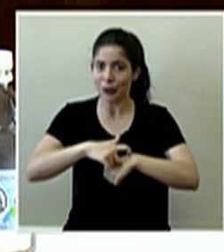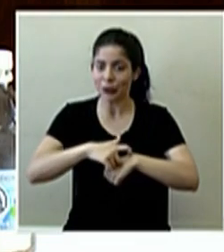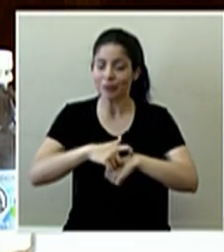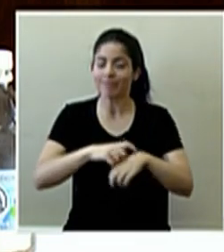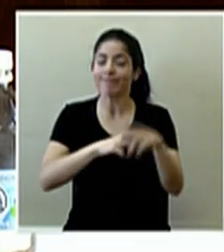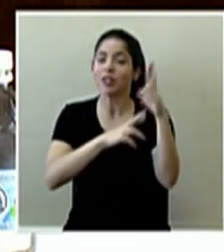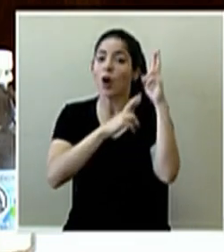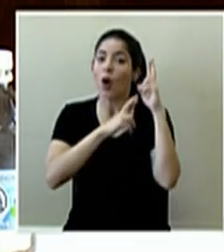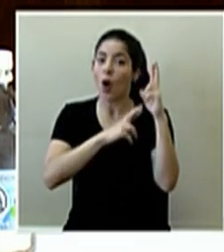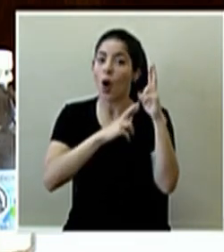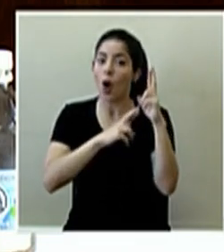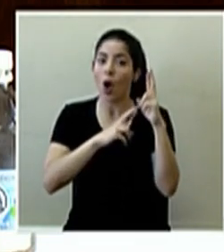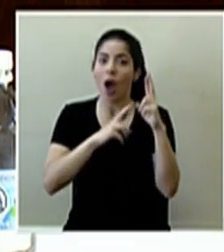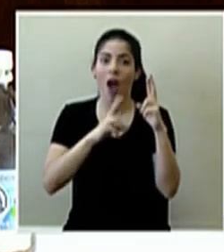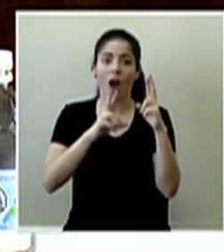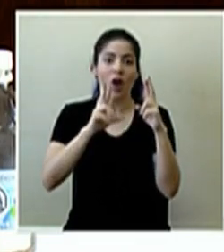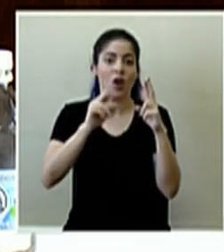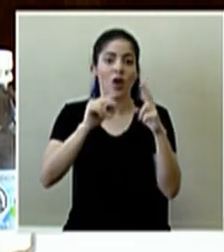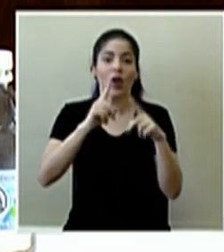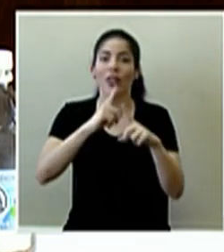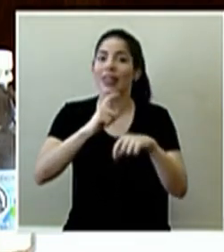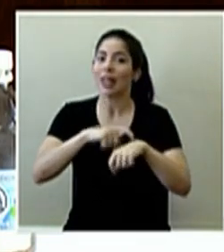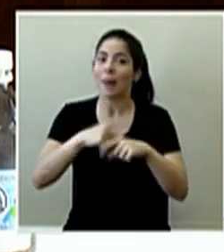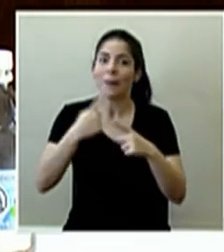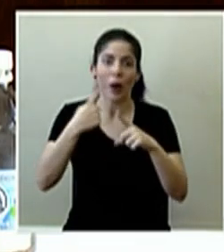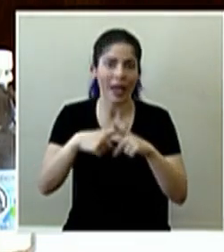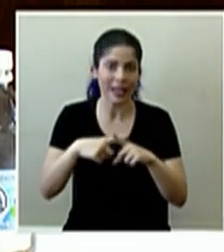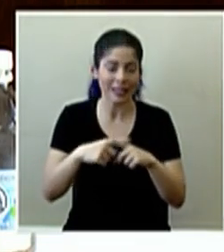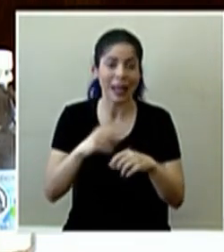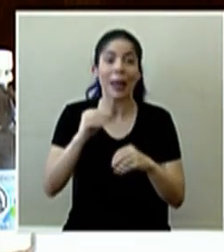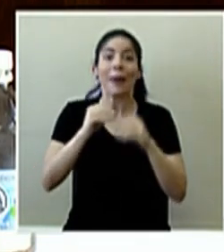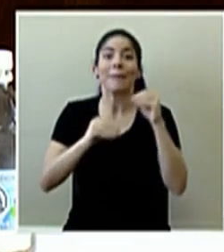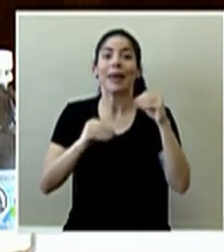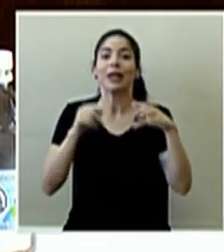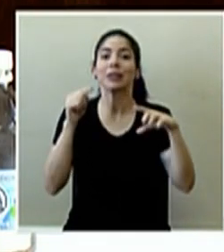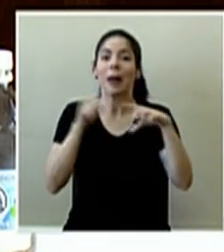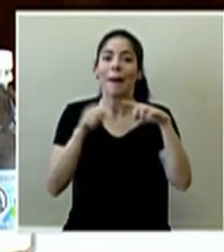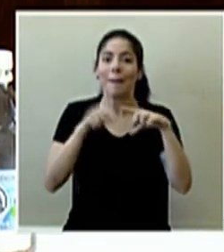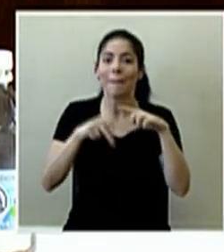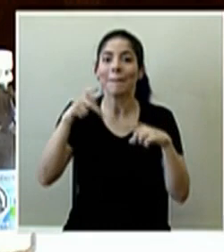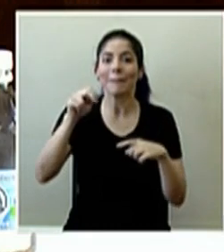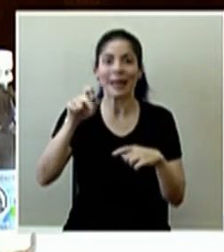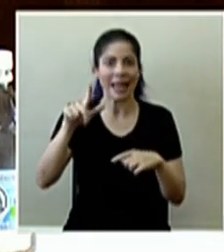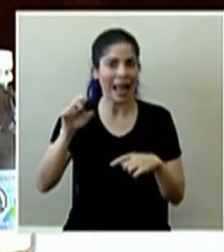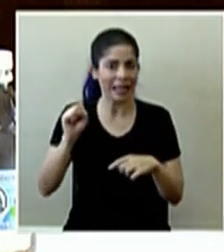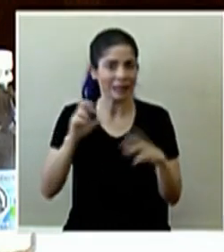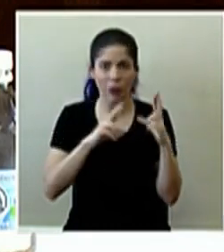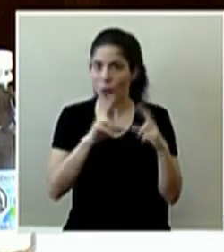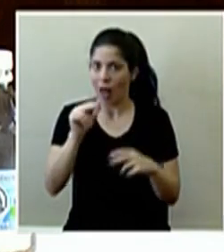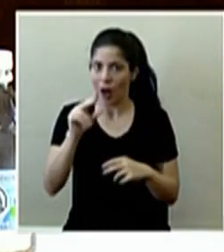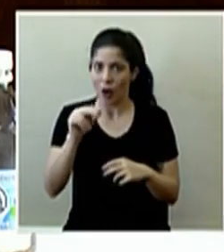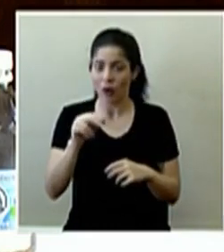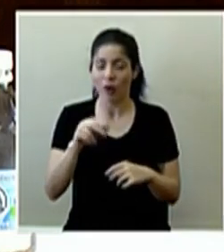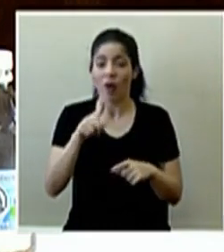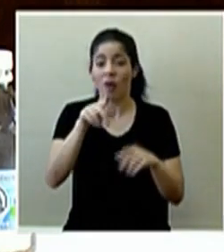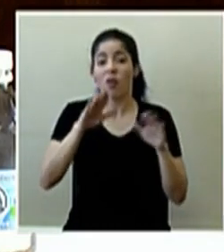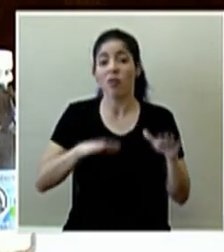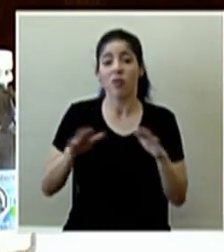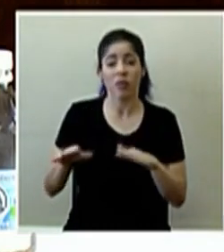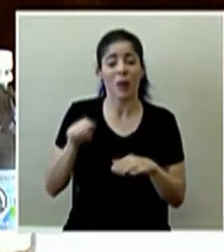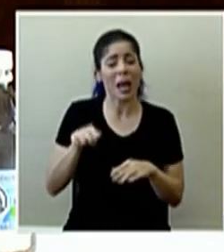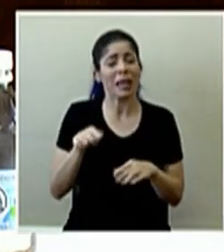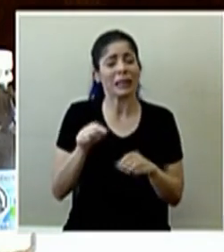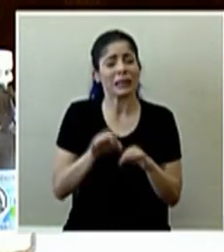y ojalá que no vayamos a tiempo extra y mucho menos a penales. No bajar la guardia, eso es